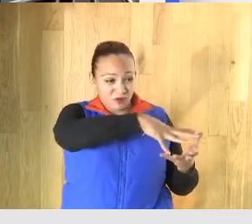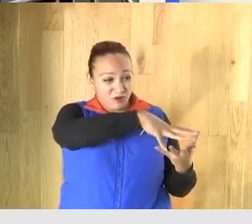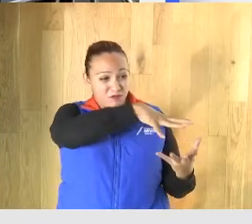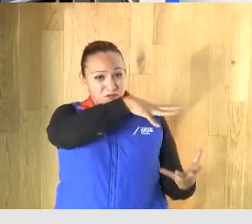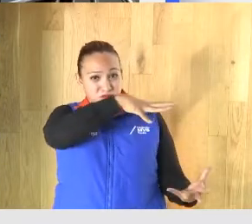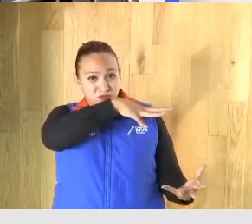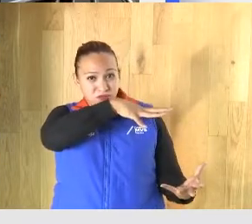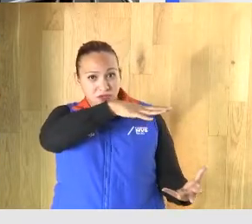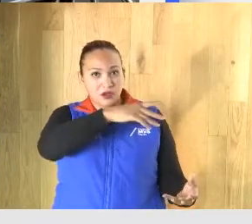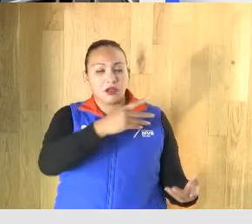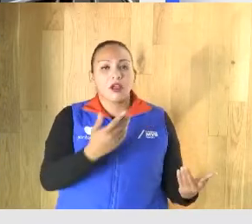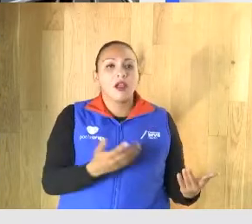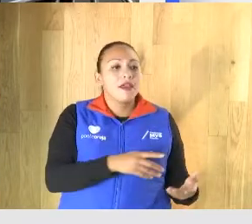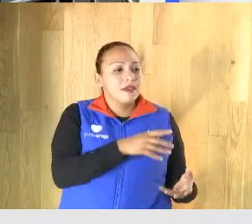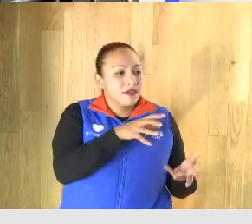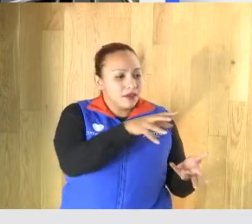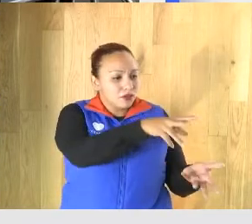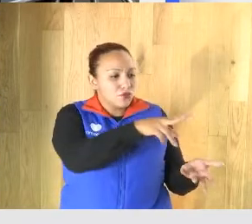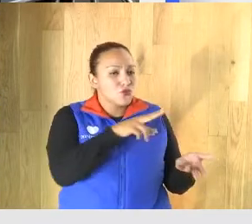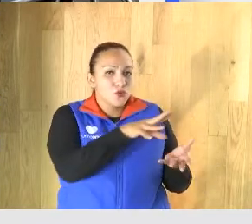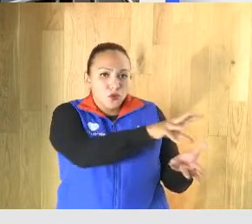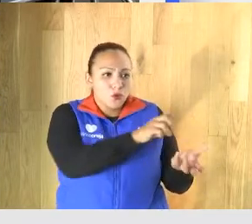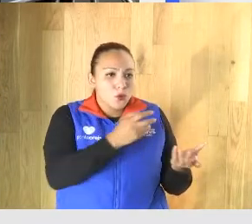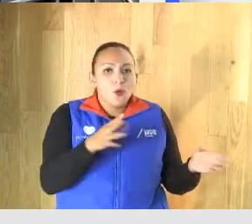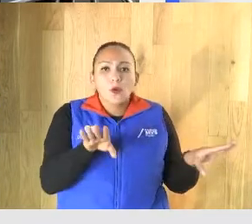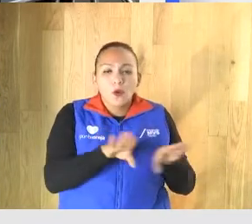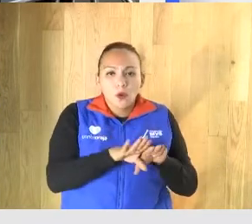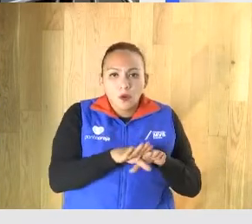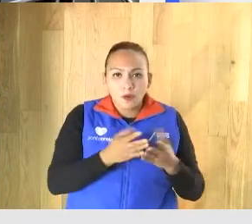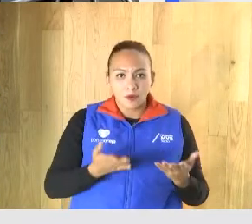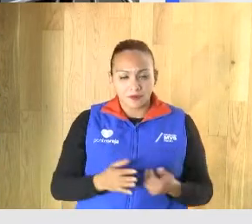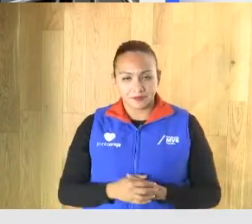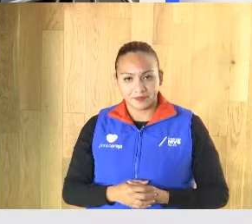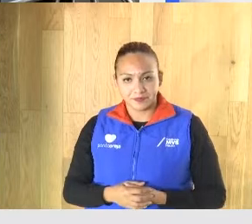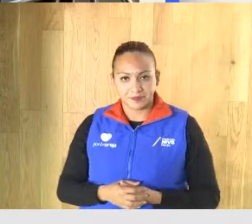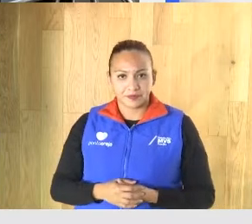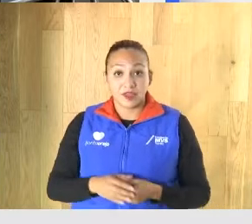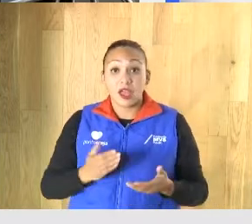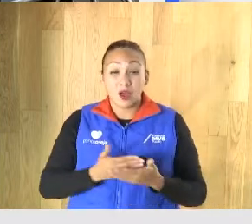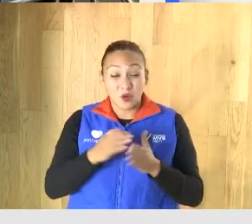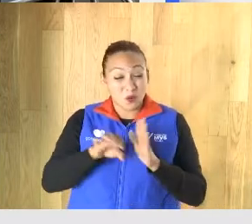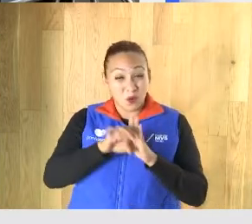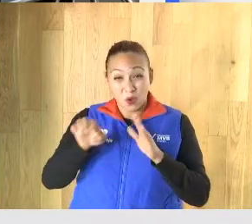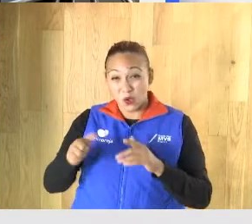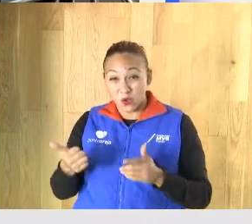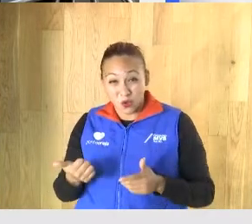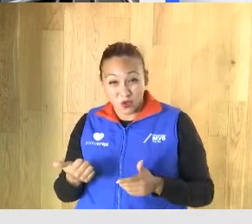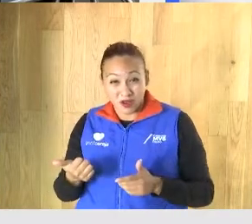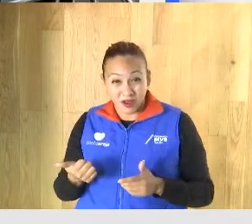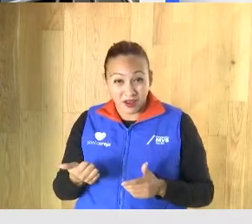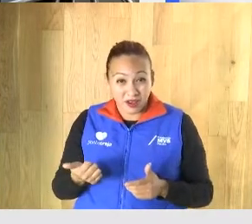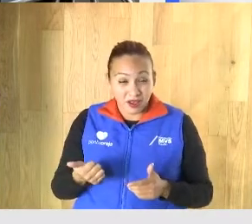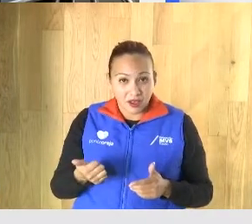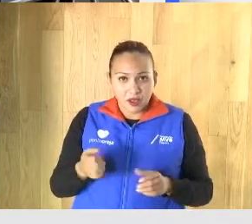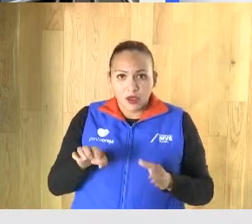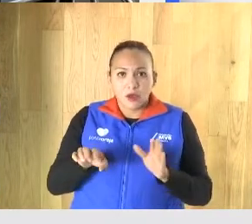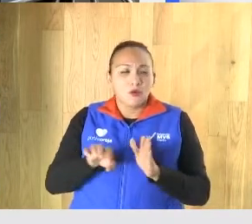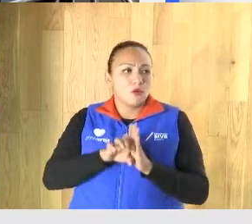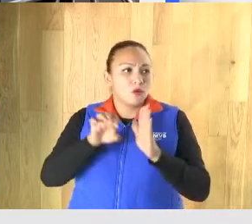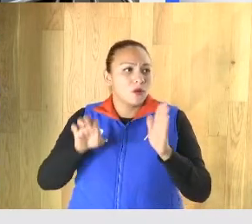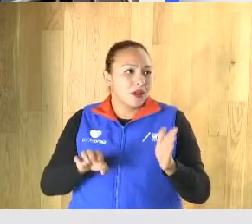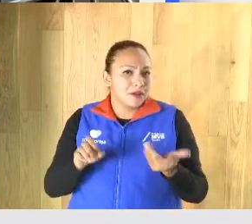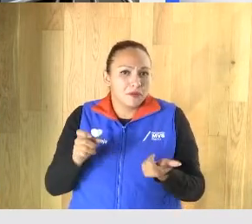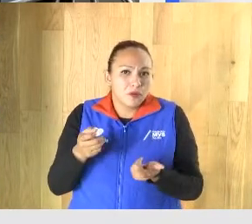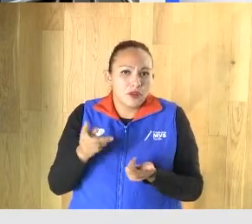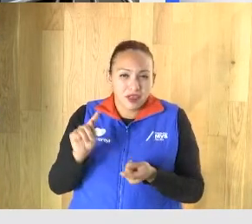para este tipo de residuos. Igualmente con el e-waste, ¿no?, este residuo que viene de los aparatos